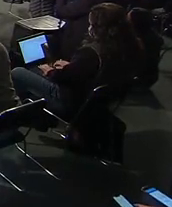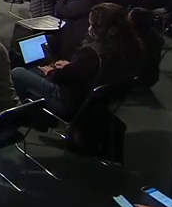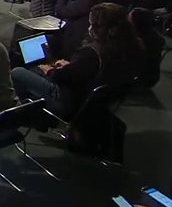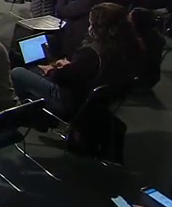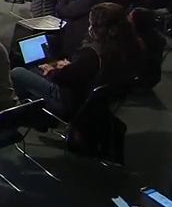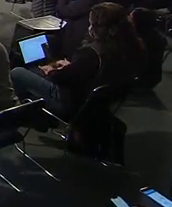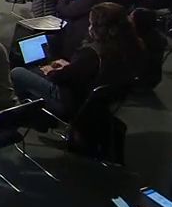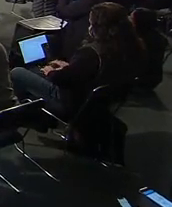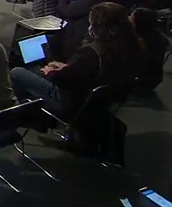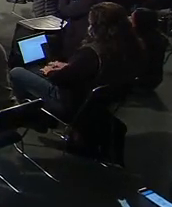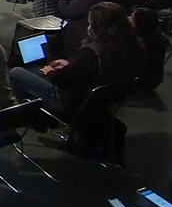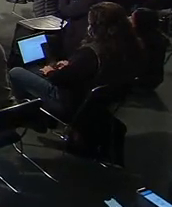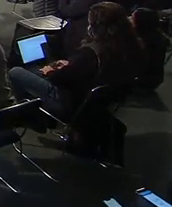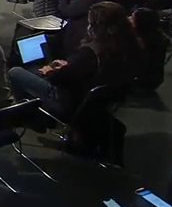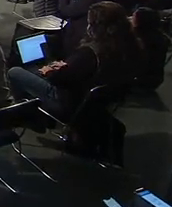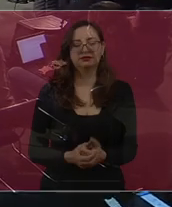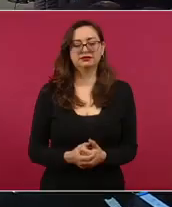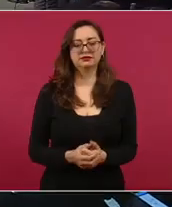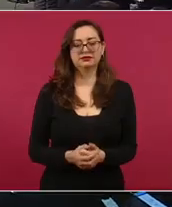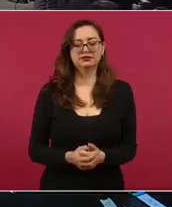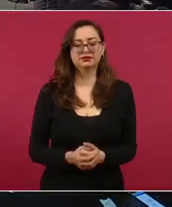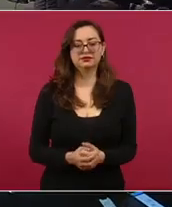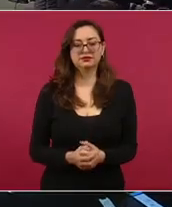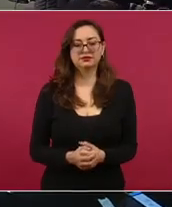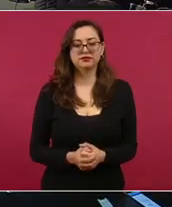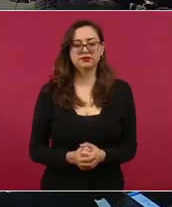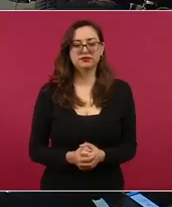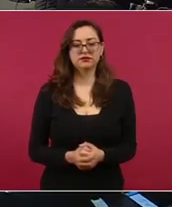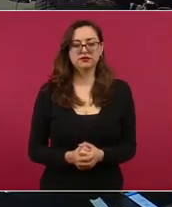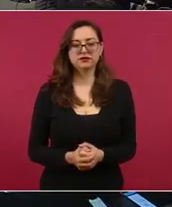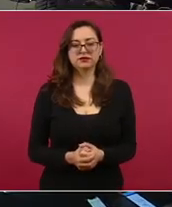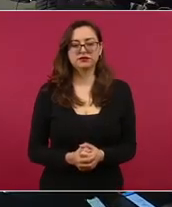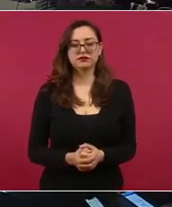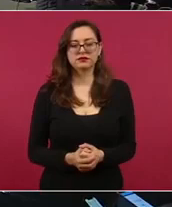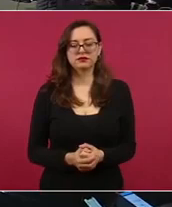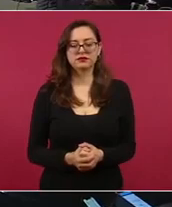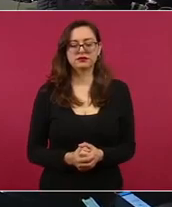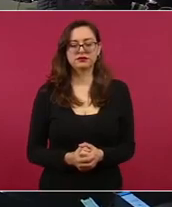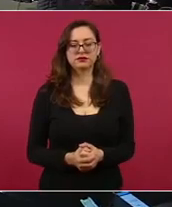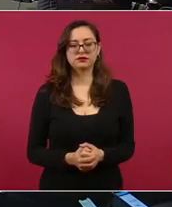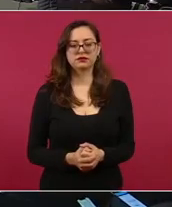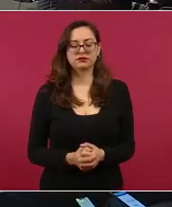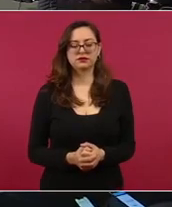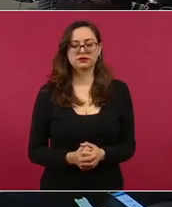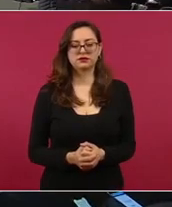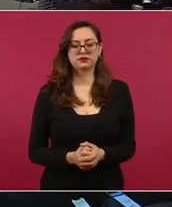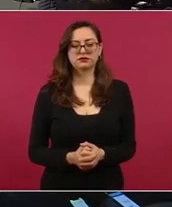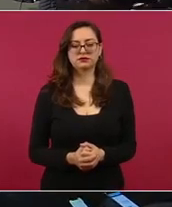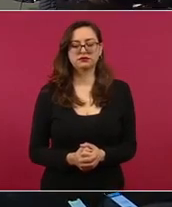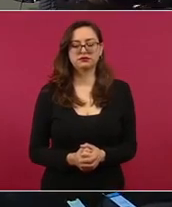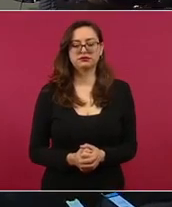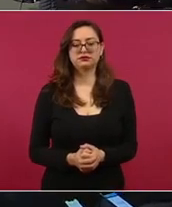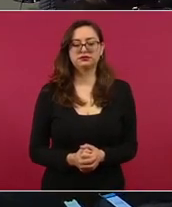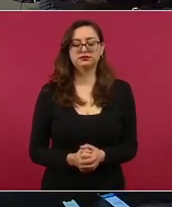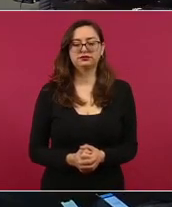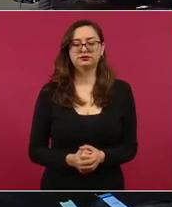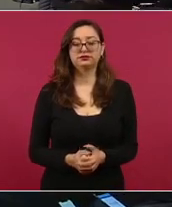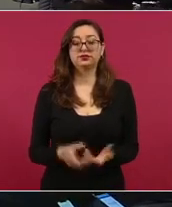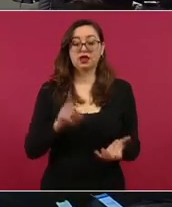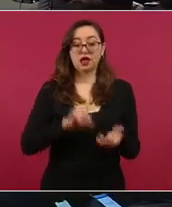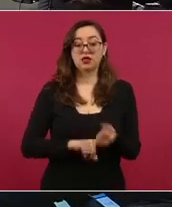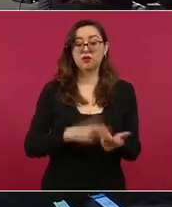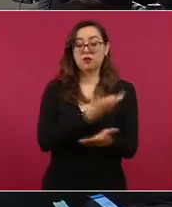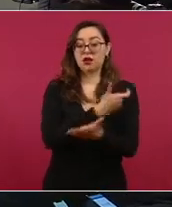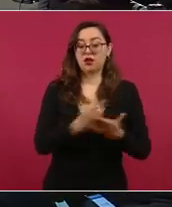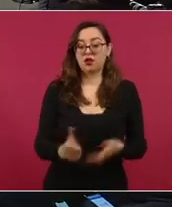que no podrá ser más de entre el 2 y 5% de la operación, lo cual